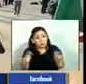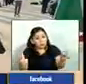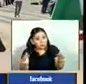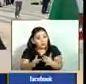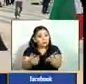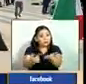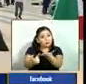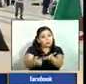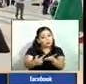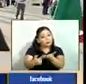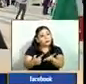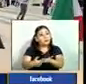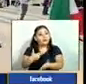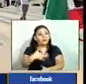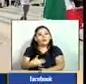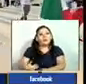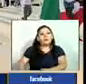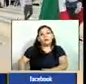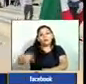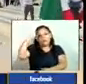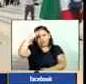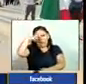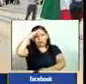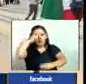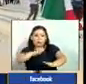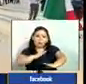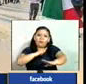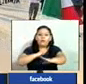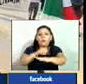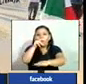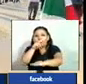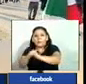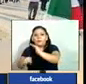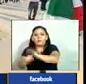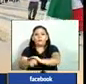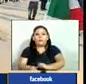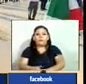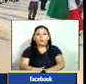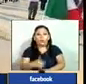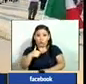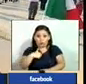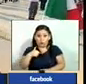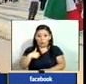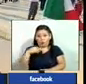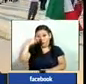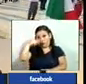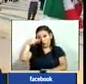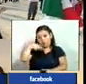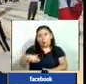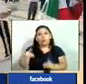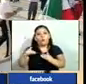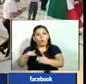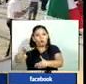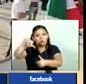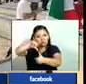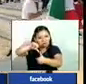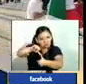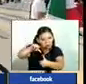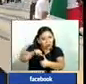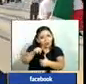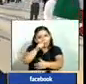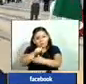Casa Blanca con Donald Trump el líder mexicano defendiera a los inmigrantes no sólo como mexicanos pero también inmigrantes centroamericanos